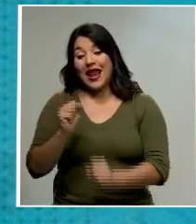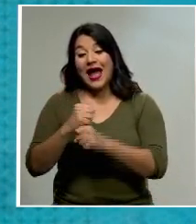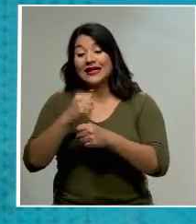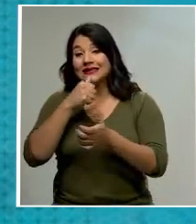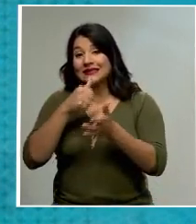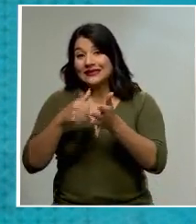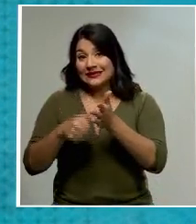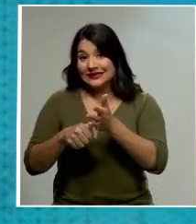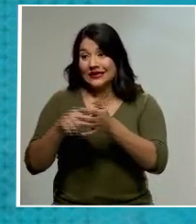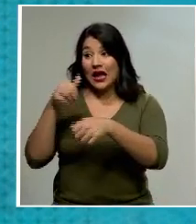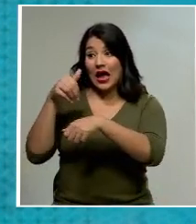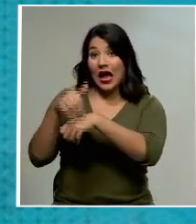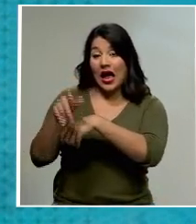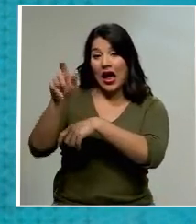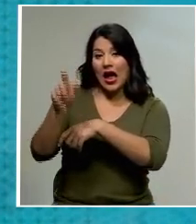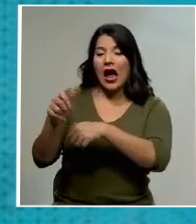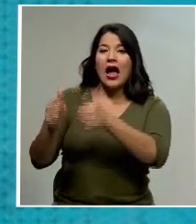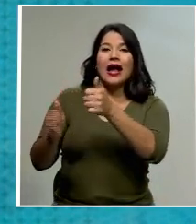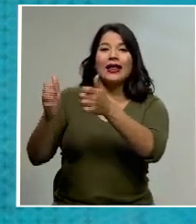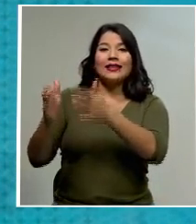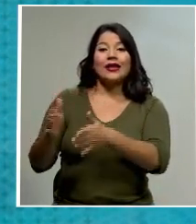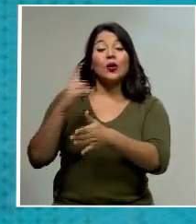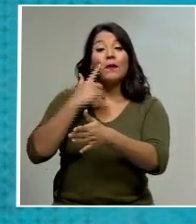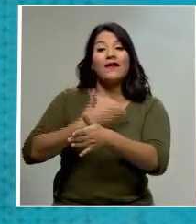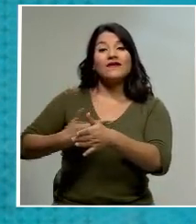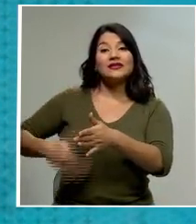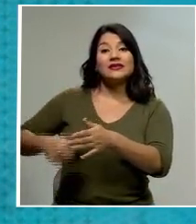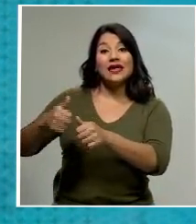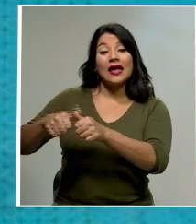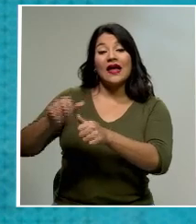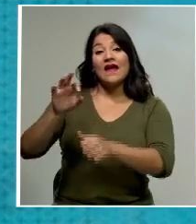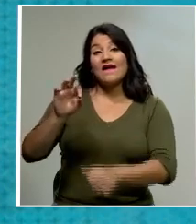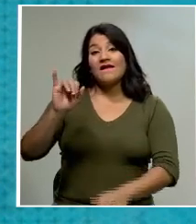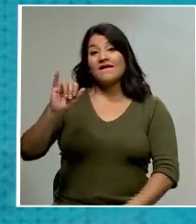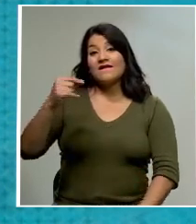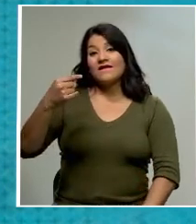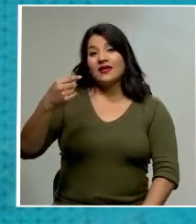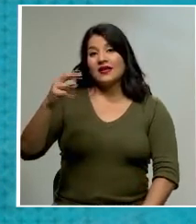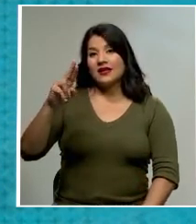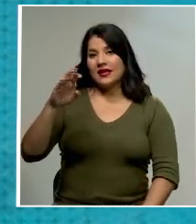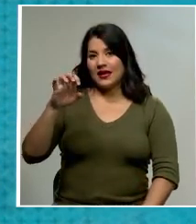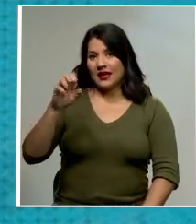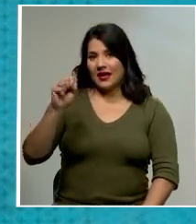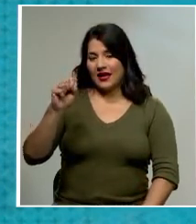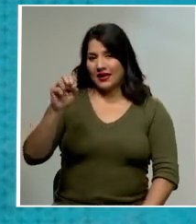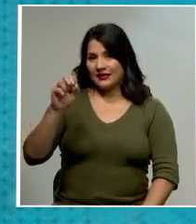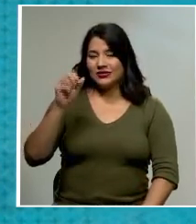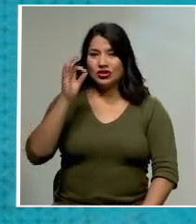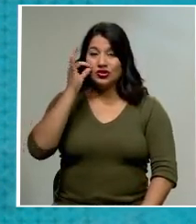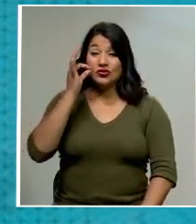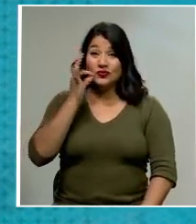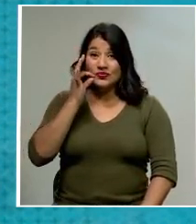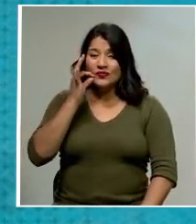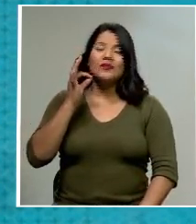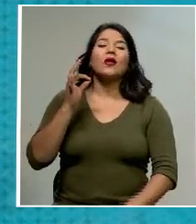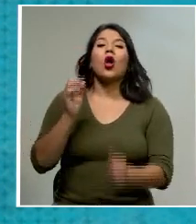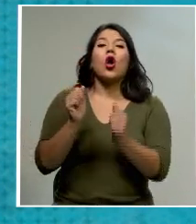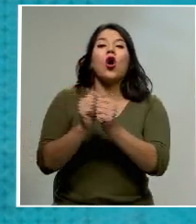Figueres y con copia al directorio político a fecha del 30 de junio, donde